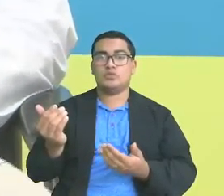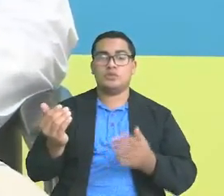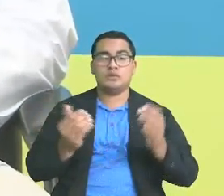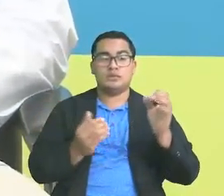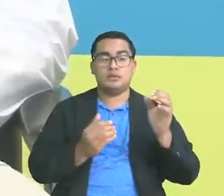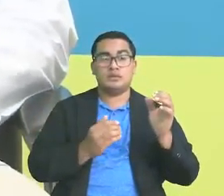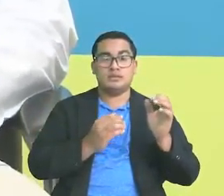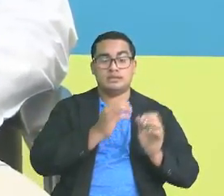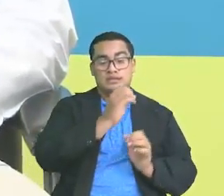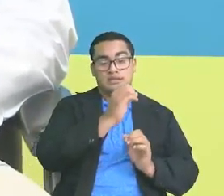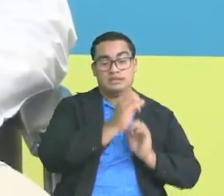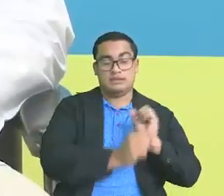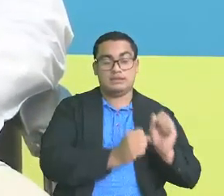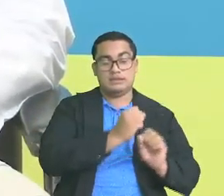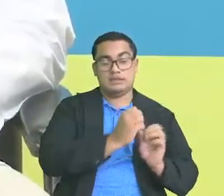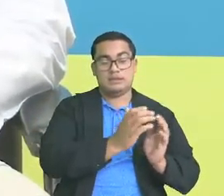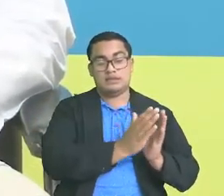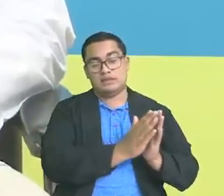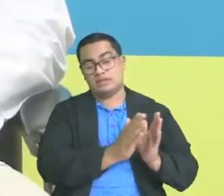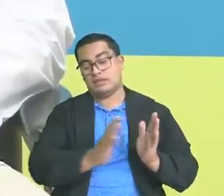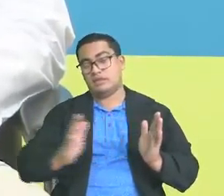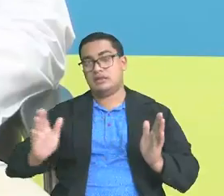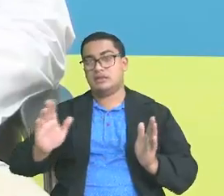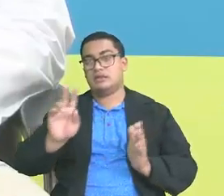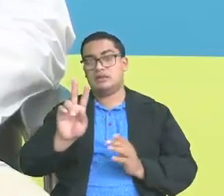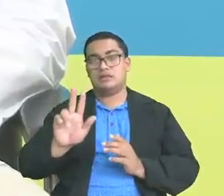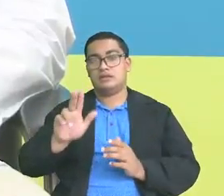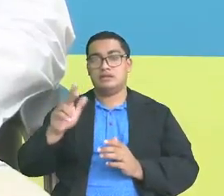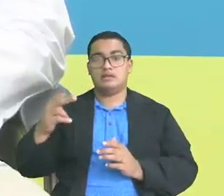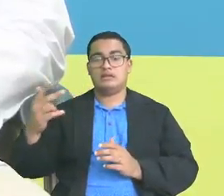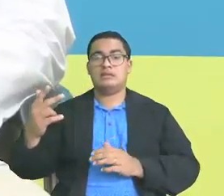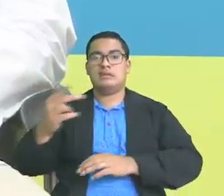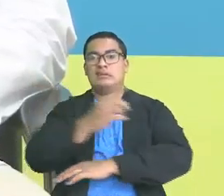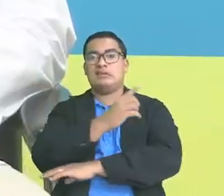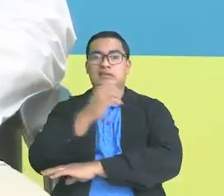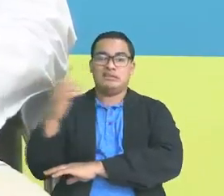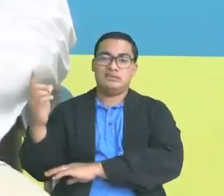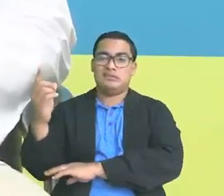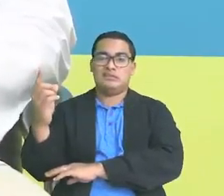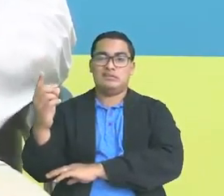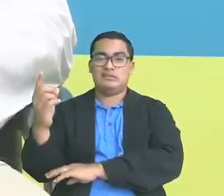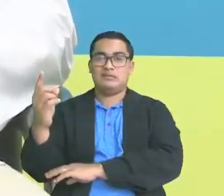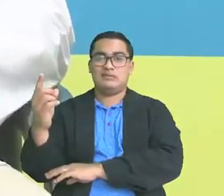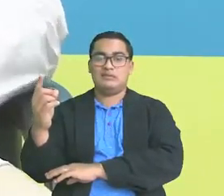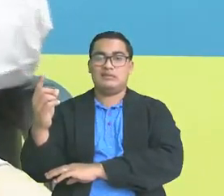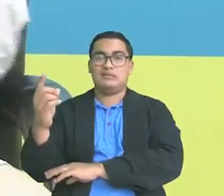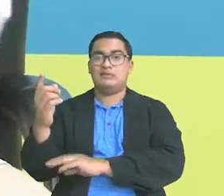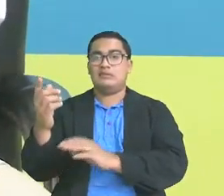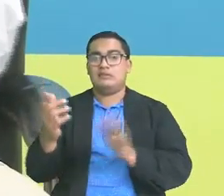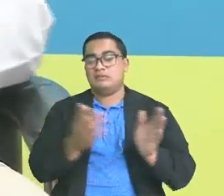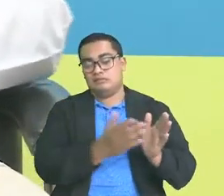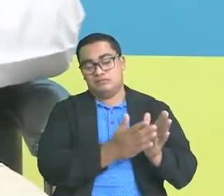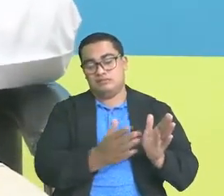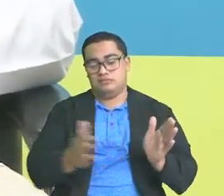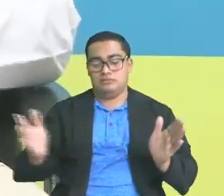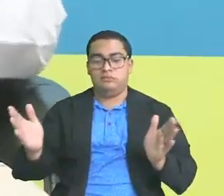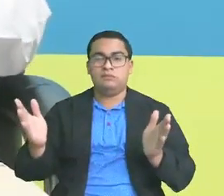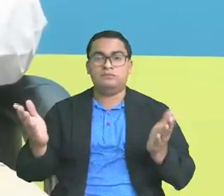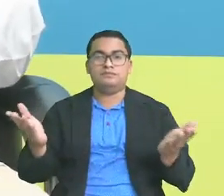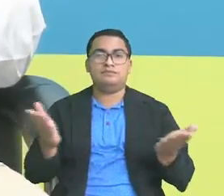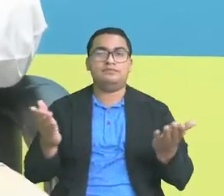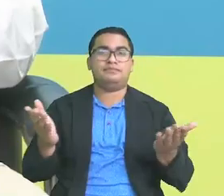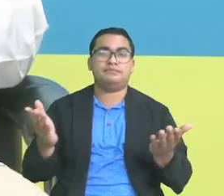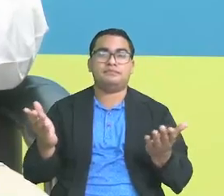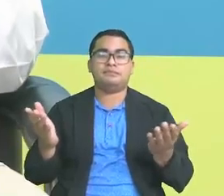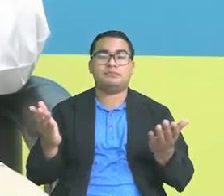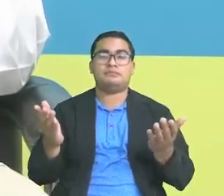nacido. Entonces, ese es el recién nacido como tal, casi neonato. Casi el mes. Ajá, antes del mes, todo eso es la etapa de recién nacido que